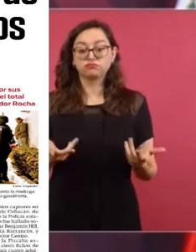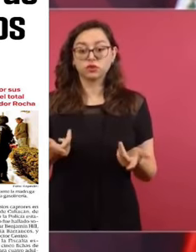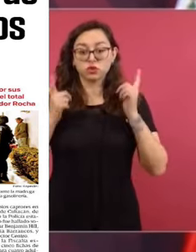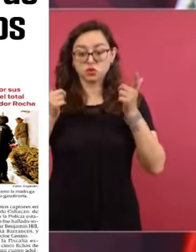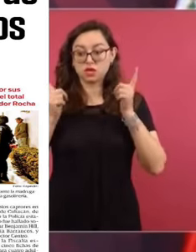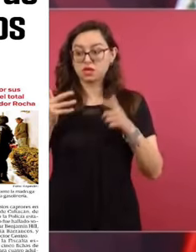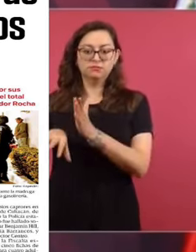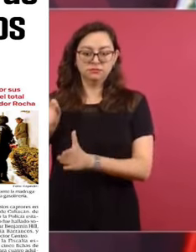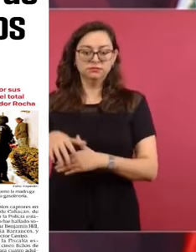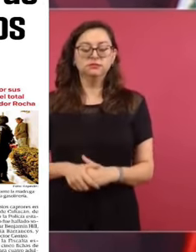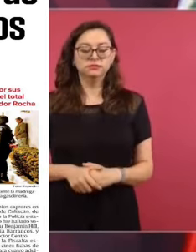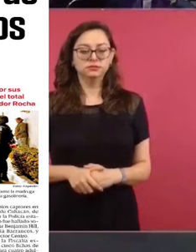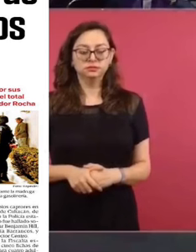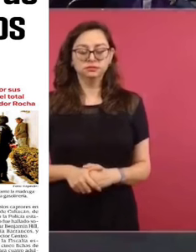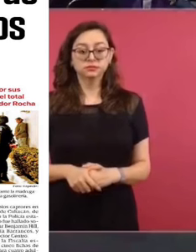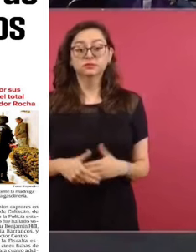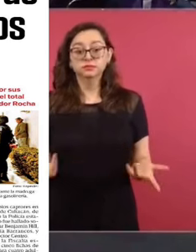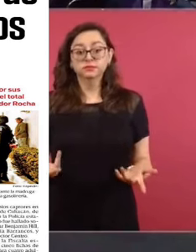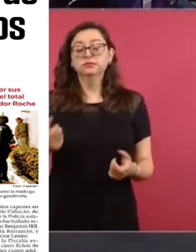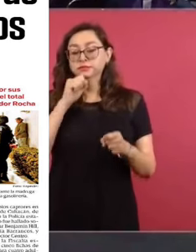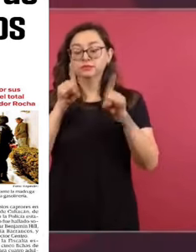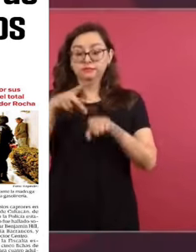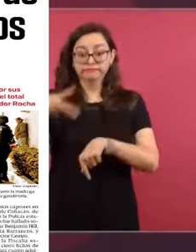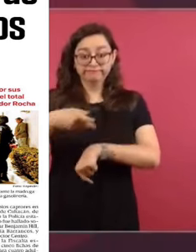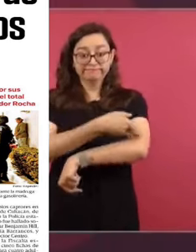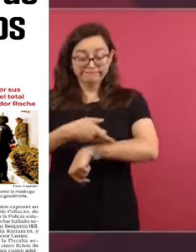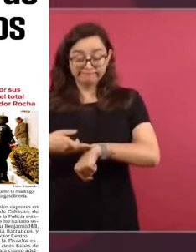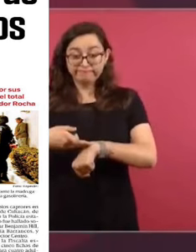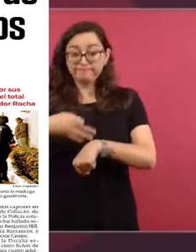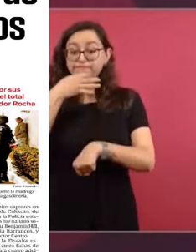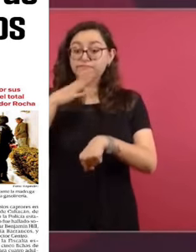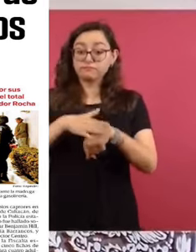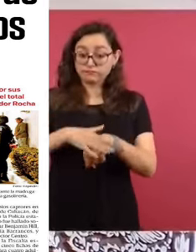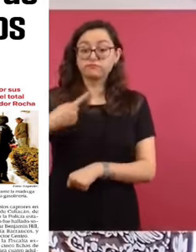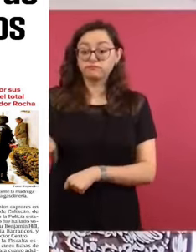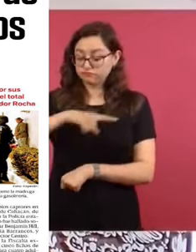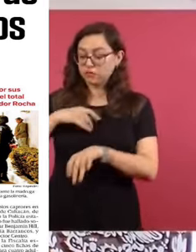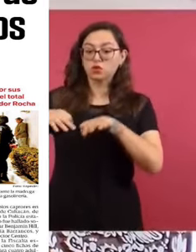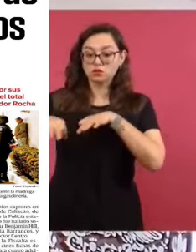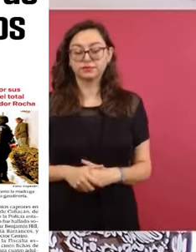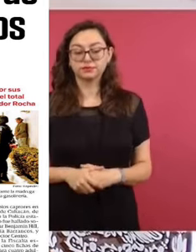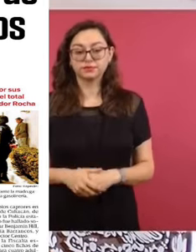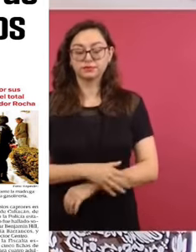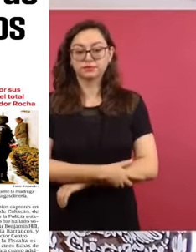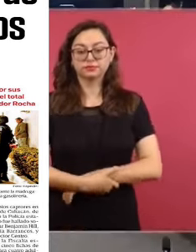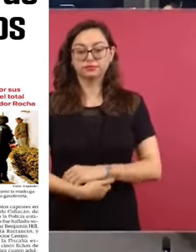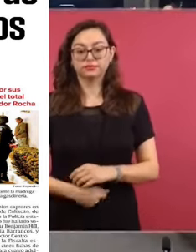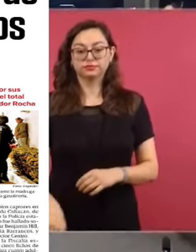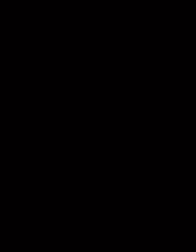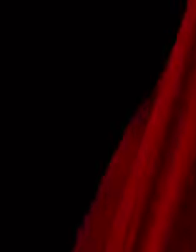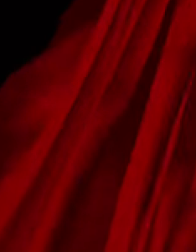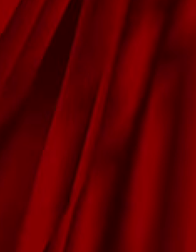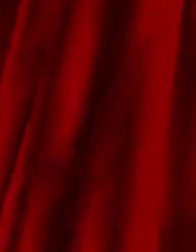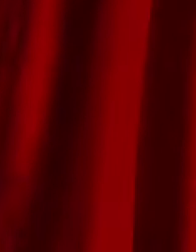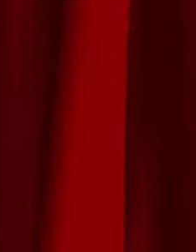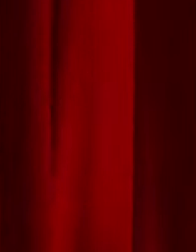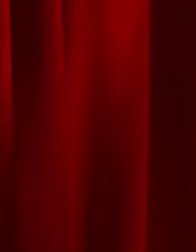8 restantes. Y decirle a sus familiares también que se está haciendo la búsqueda, que estamos actuando.